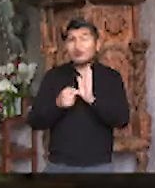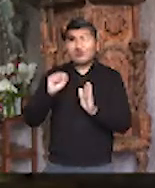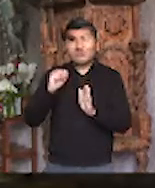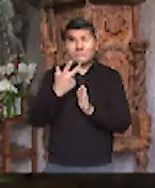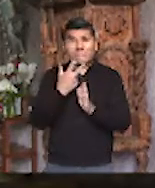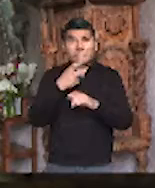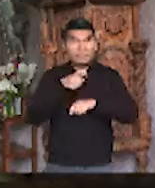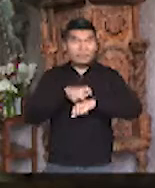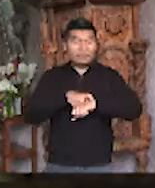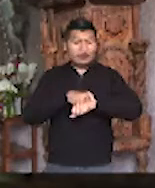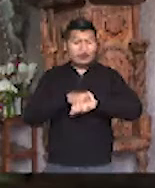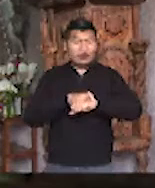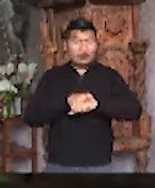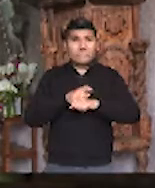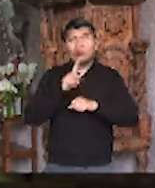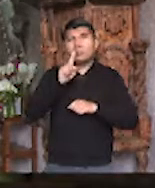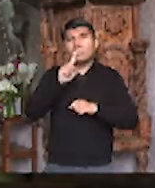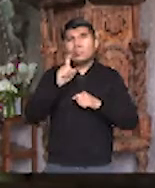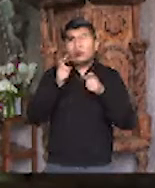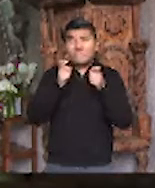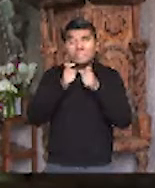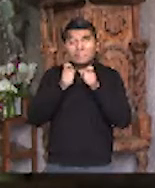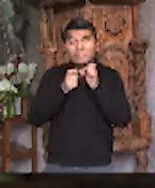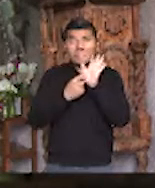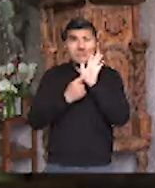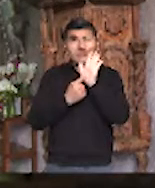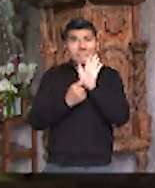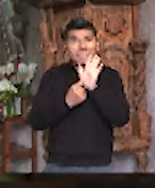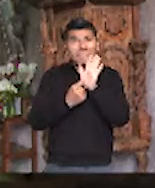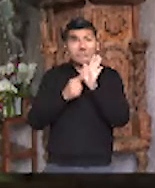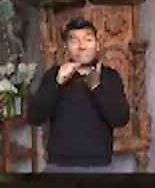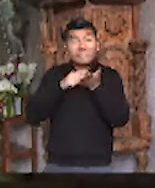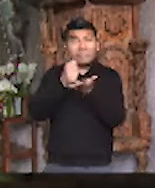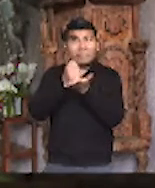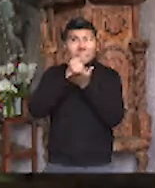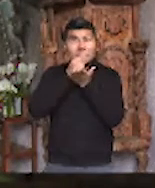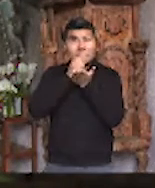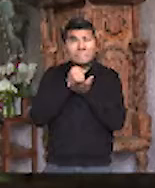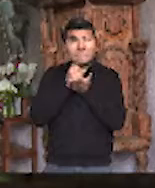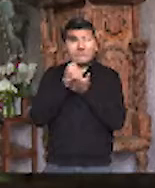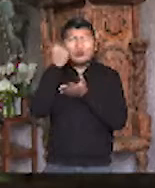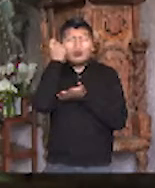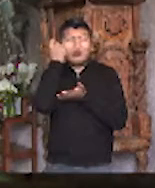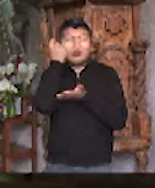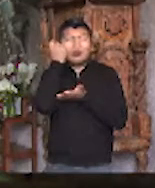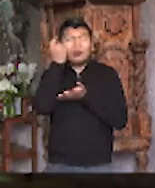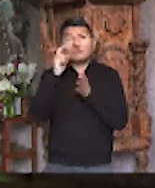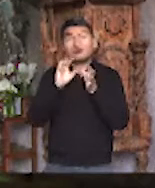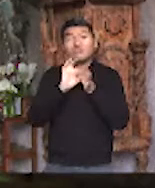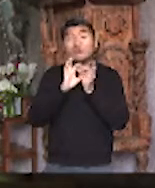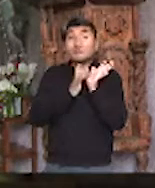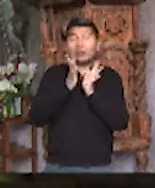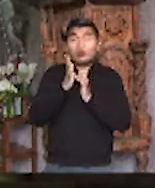momento un sencillo signo que nos ayudará en la comprensión que jesús el